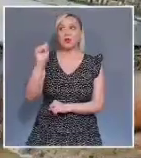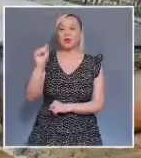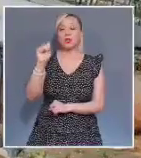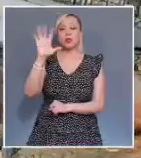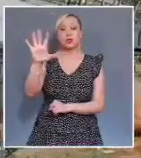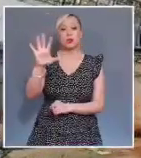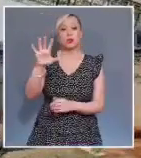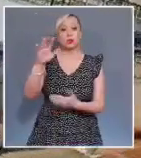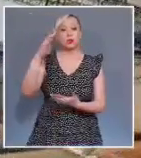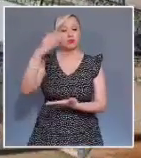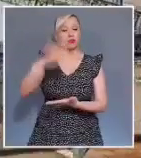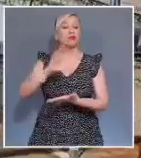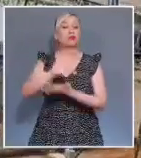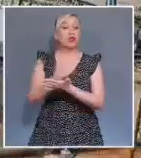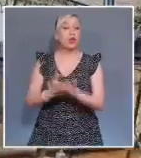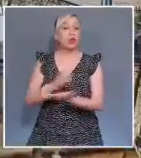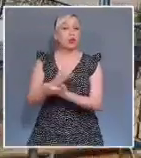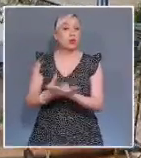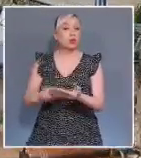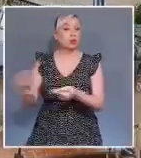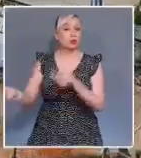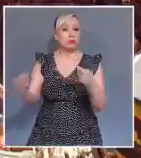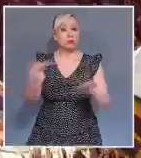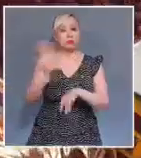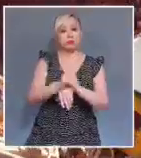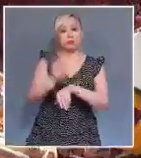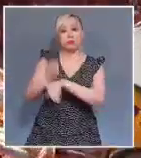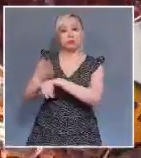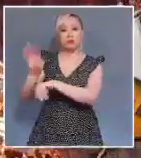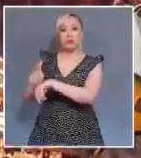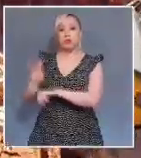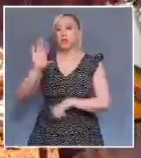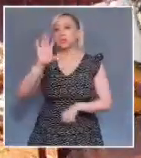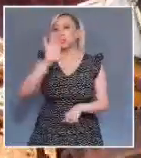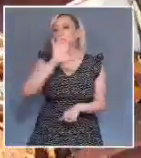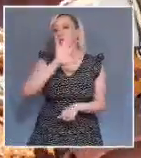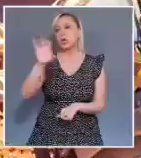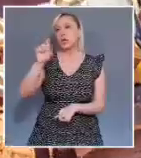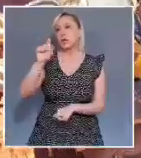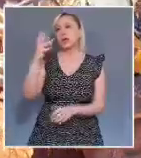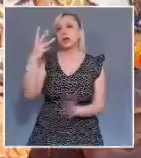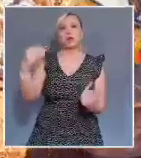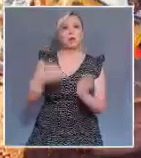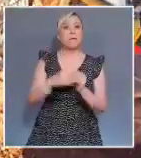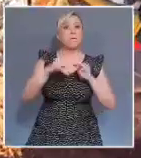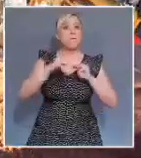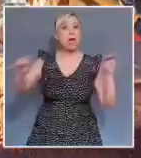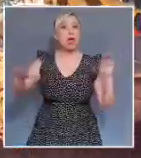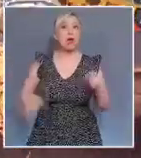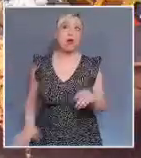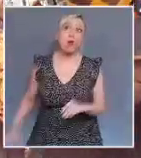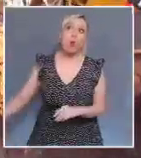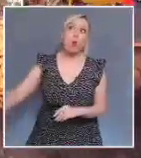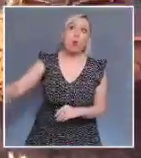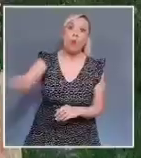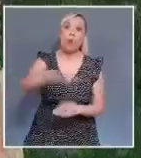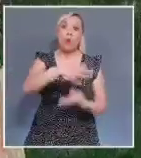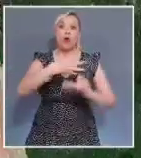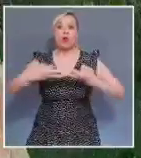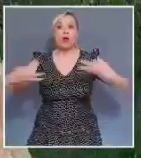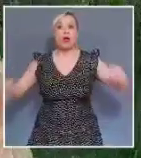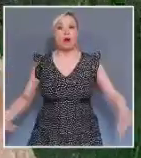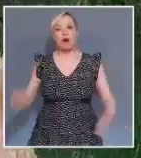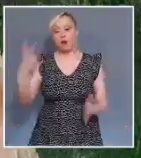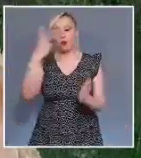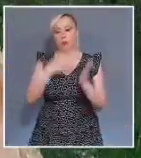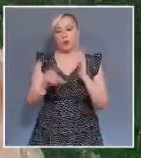concesión, equivalentes a más de 523,000 hectáreas. Cifras de la Secretaría de Economía reportan al 2022